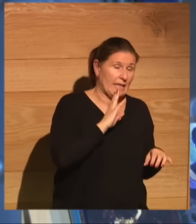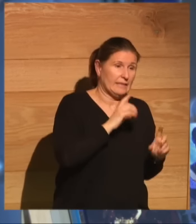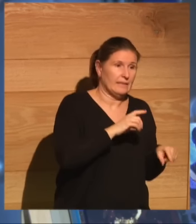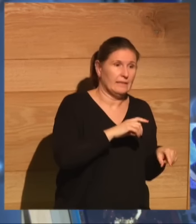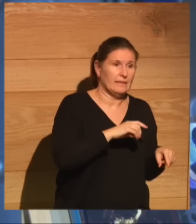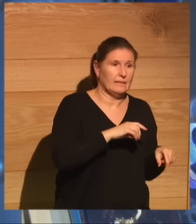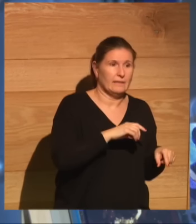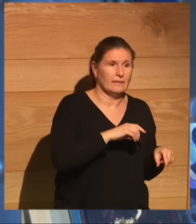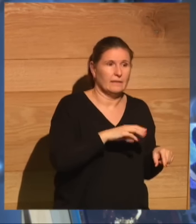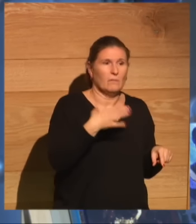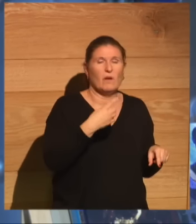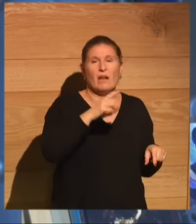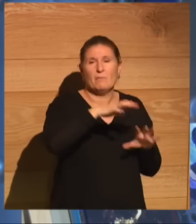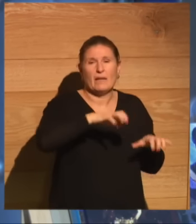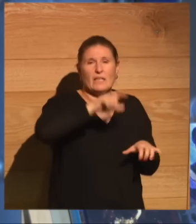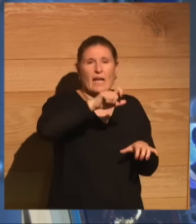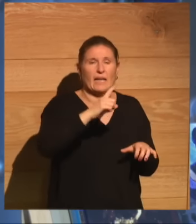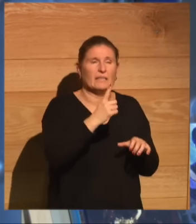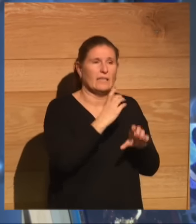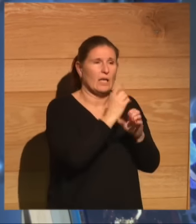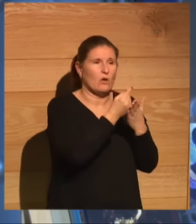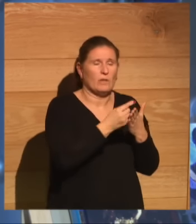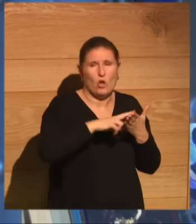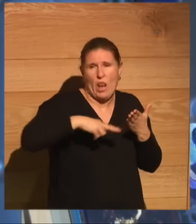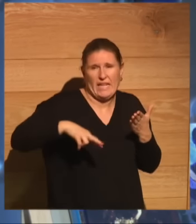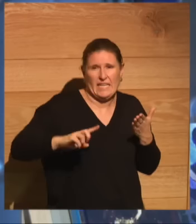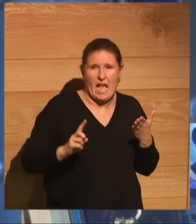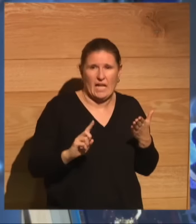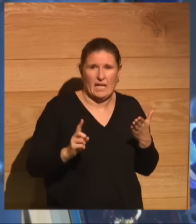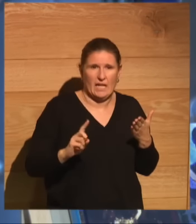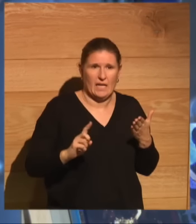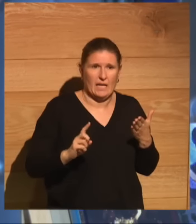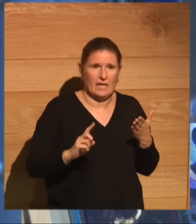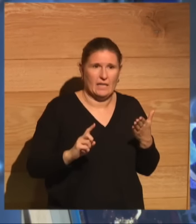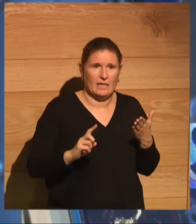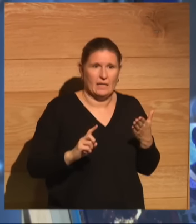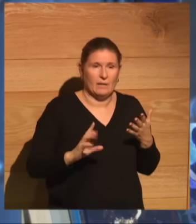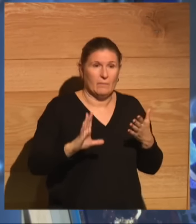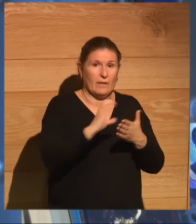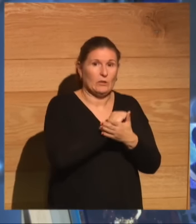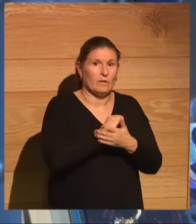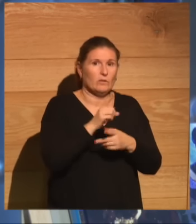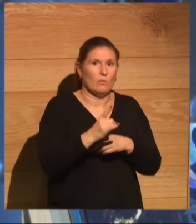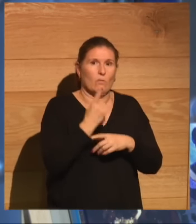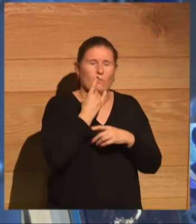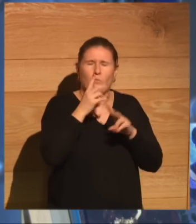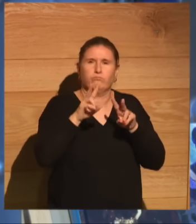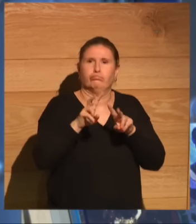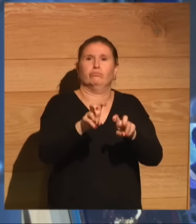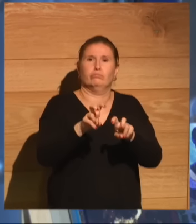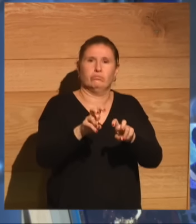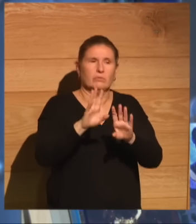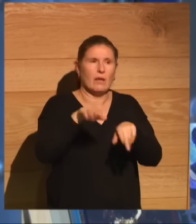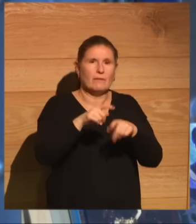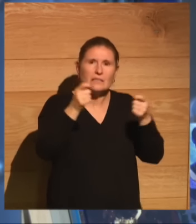mayoría de la gente no leía cómics. Y sobre todo en ese momento, a eso me refiero. Entonces, para todo el mundo es una resurrección de Batman. Y de hecho se hace una campaña